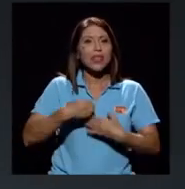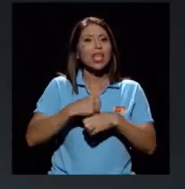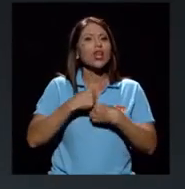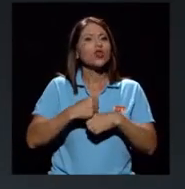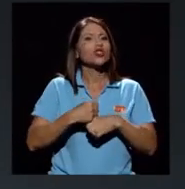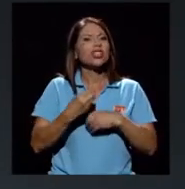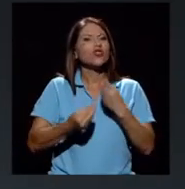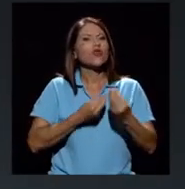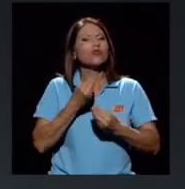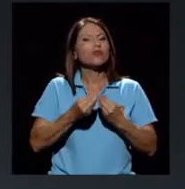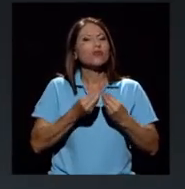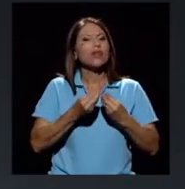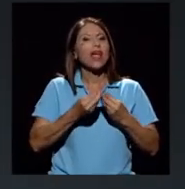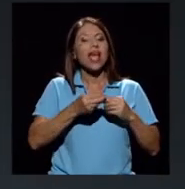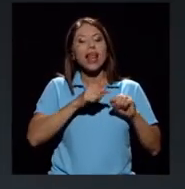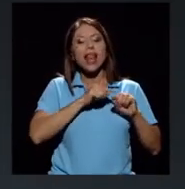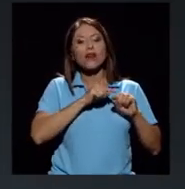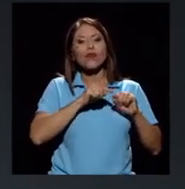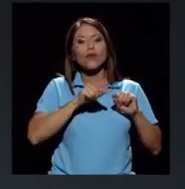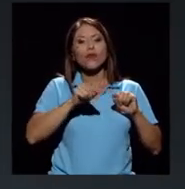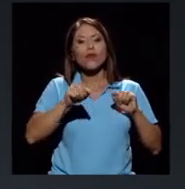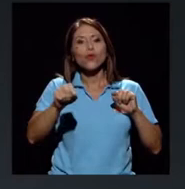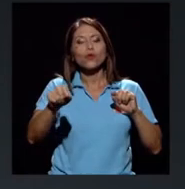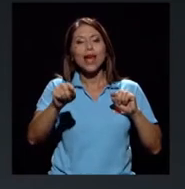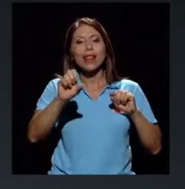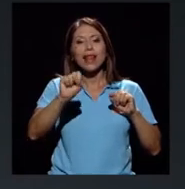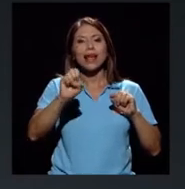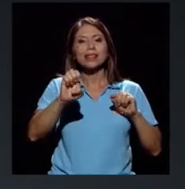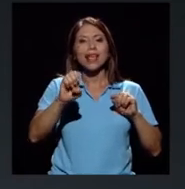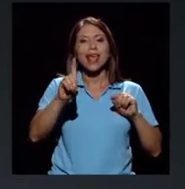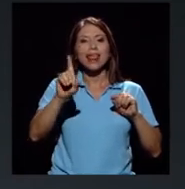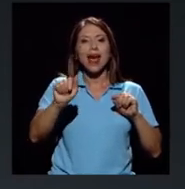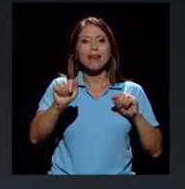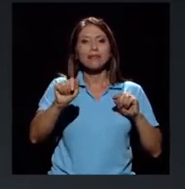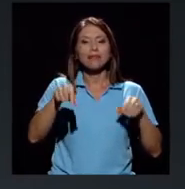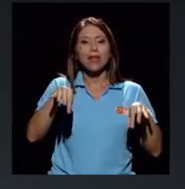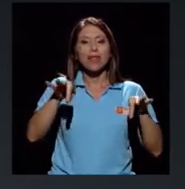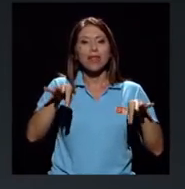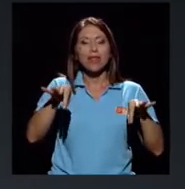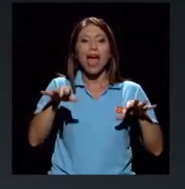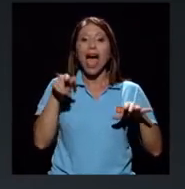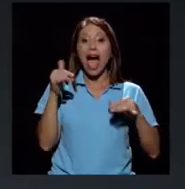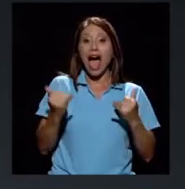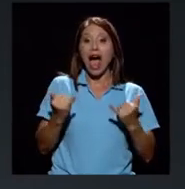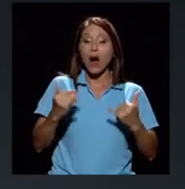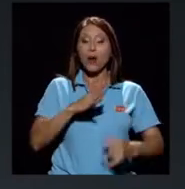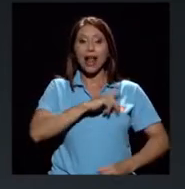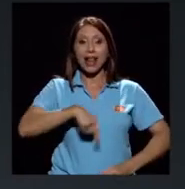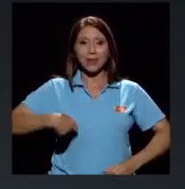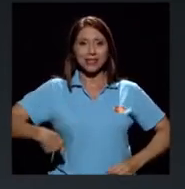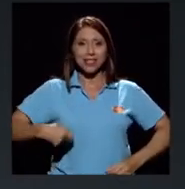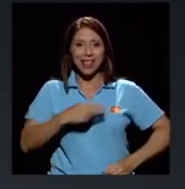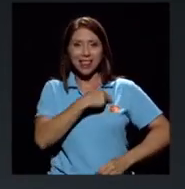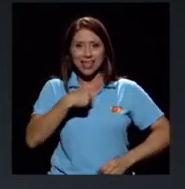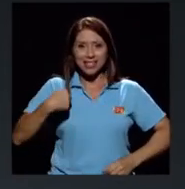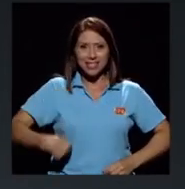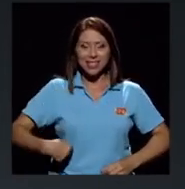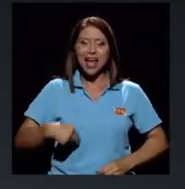ahora el presidente d china ha invitado a